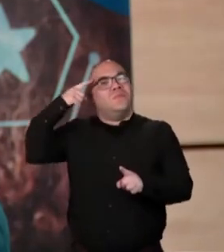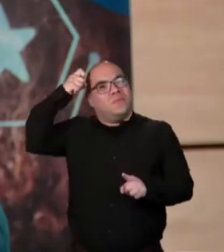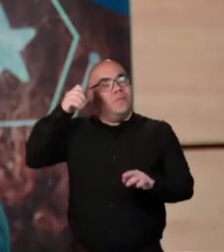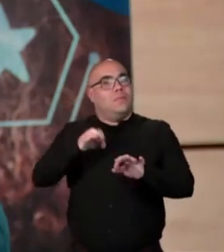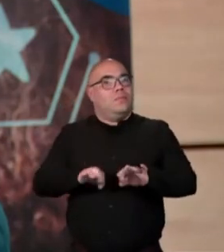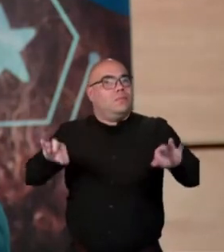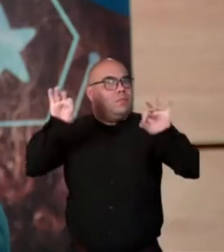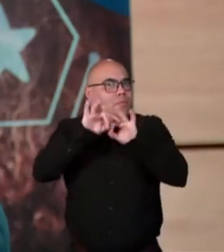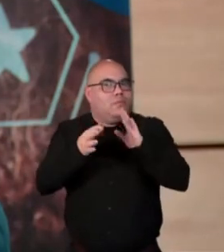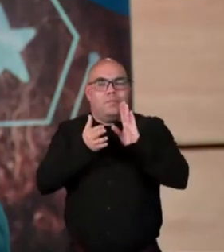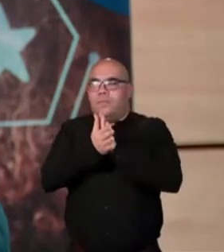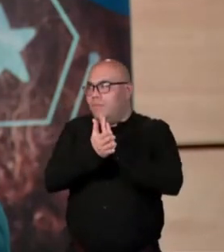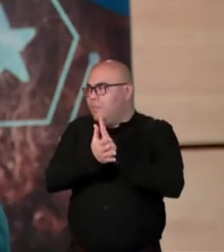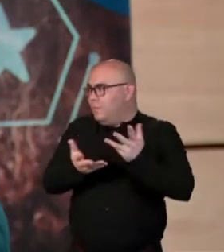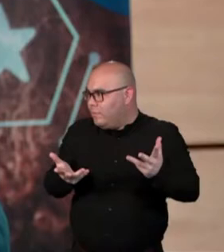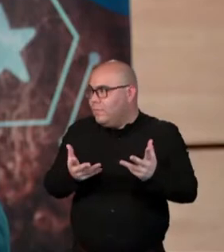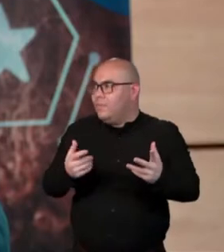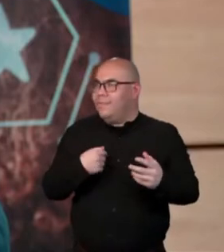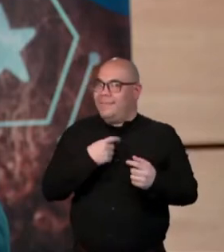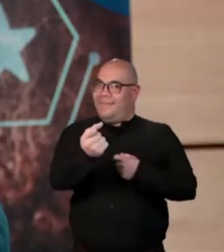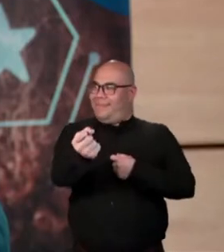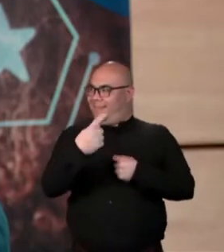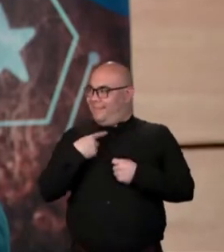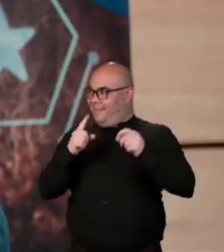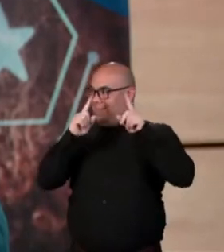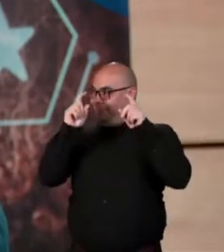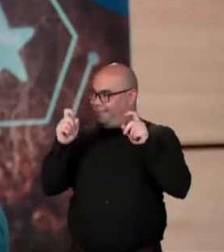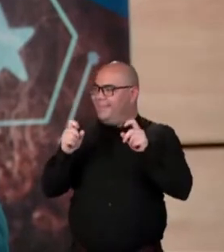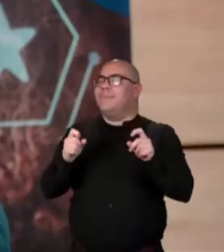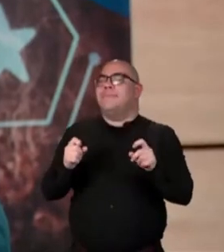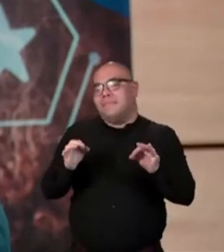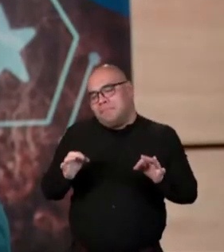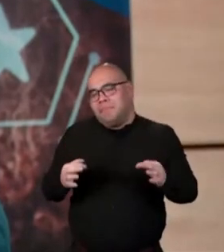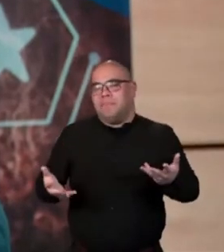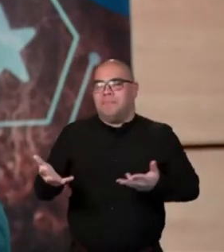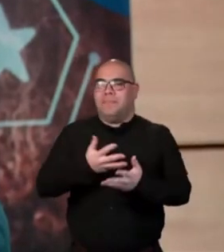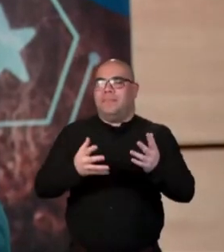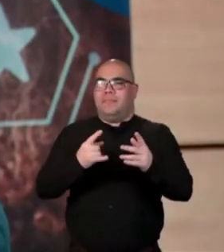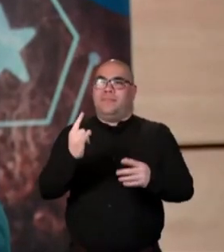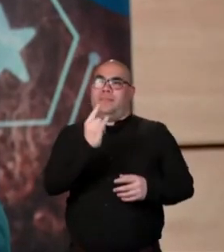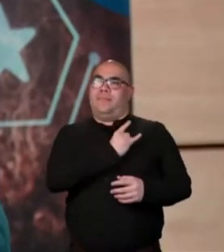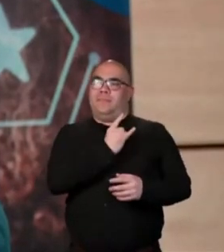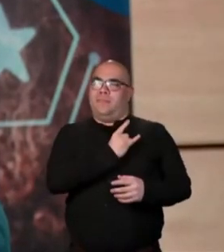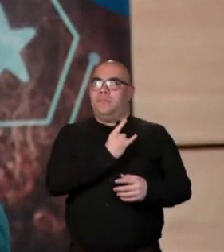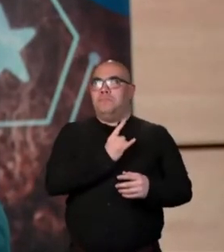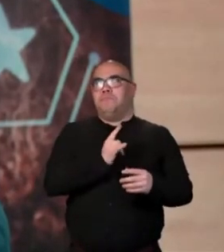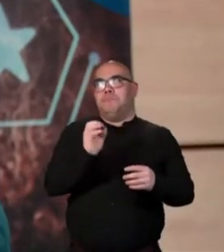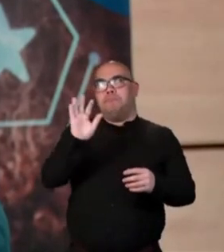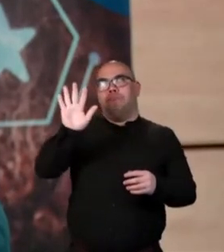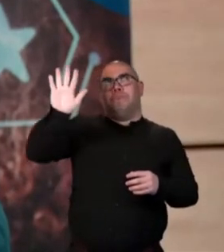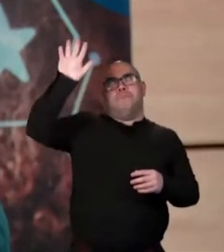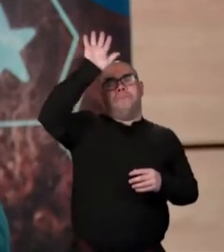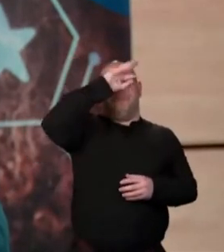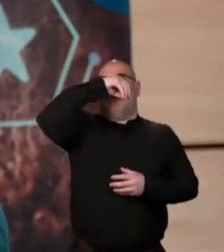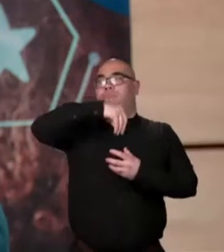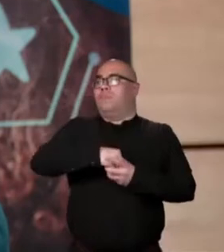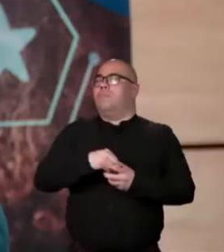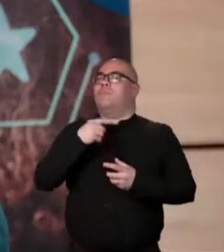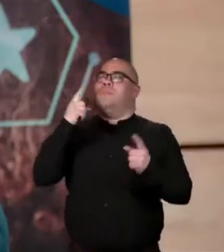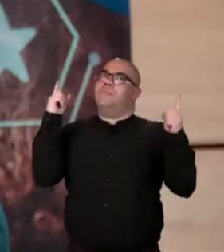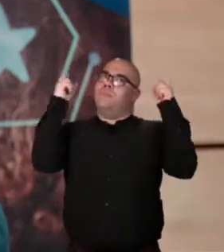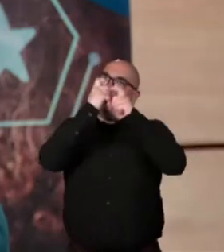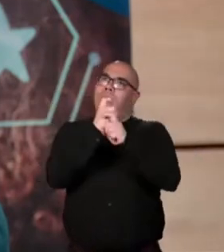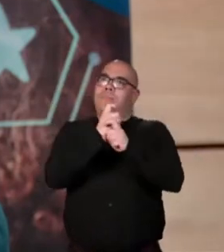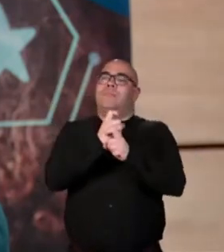al visualizar la pregunta en el entorno regional las universidades que estamos en los territorios se tienden a pensar bueno cuáles son las